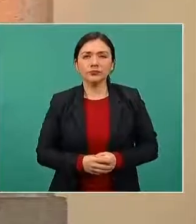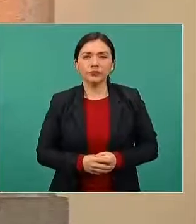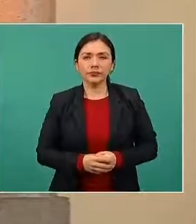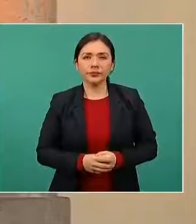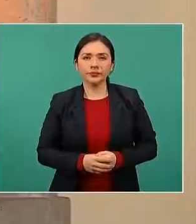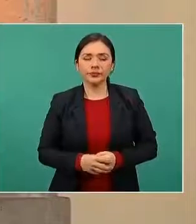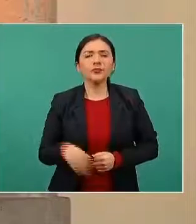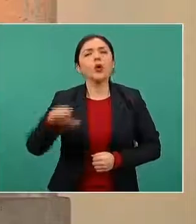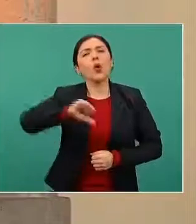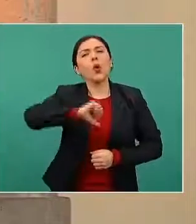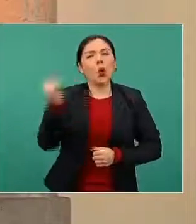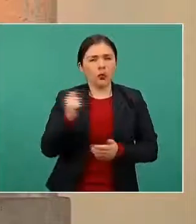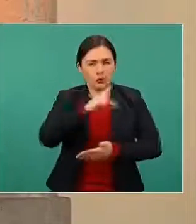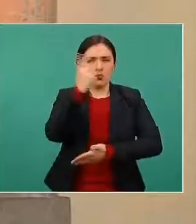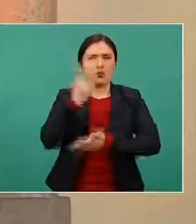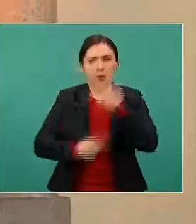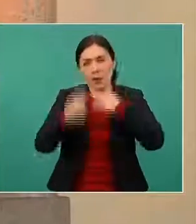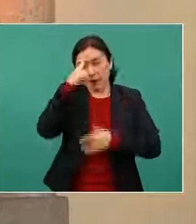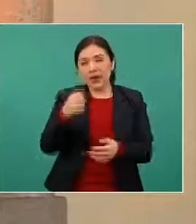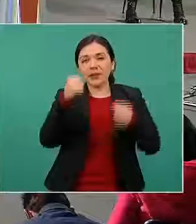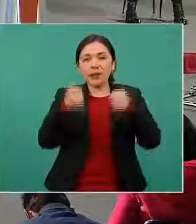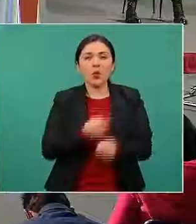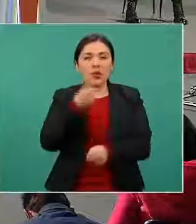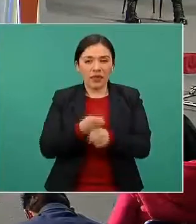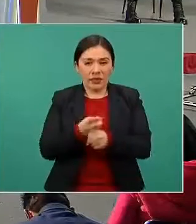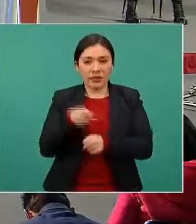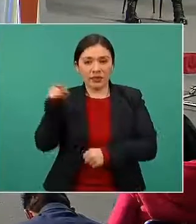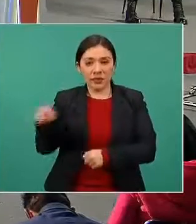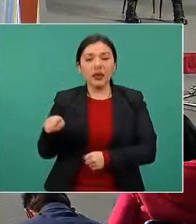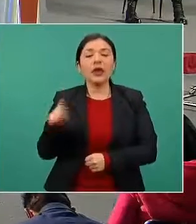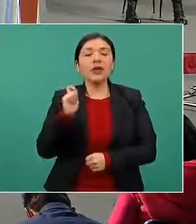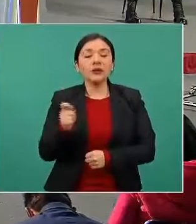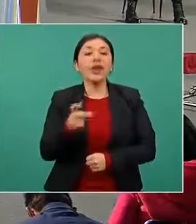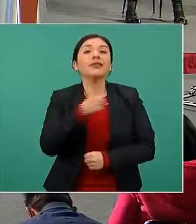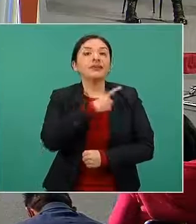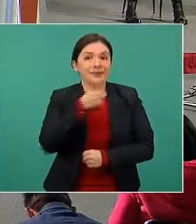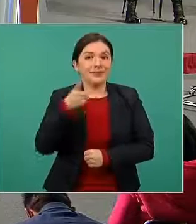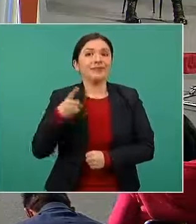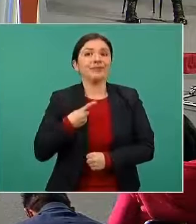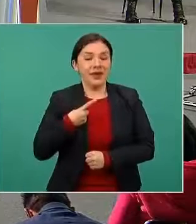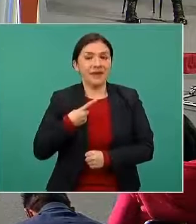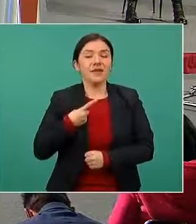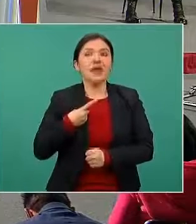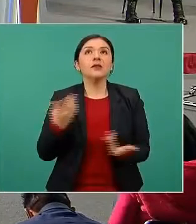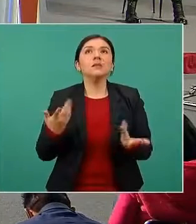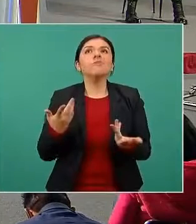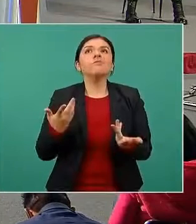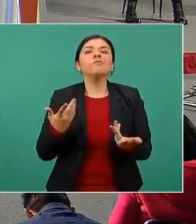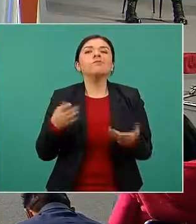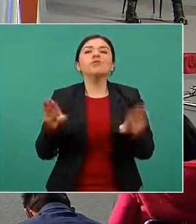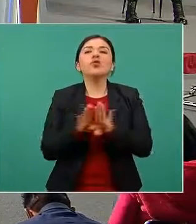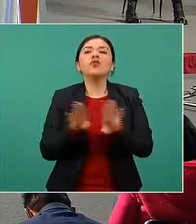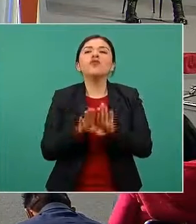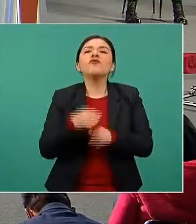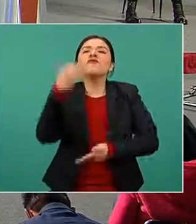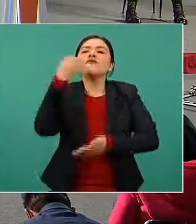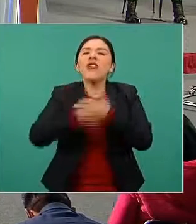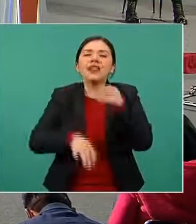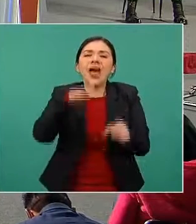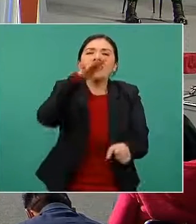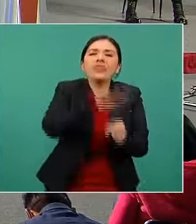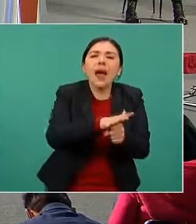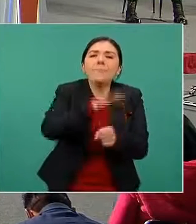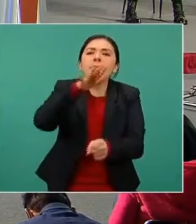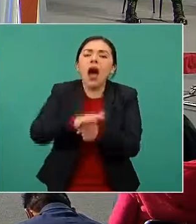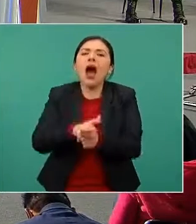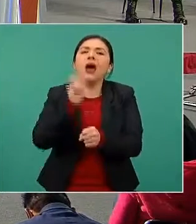Hay otro programa ambiental y de seguridad que se debe al no haberse taponado los pozos que dejaron